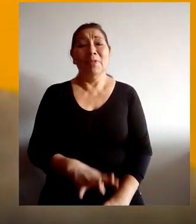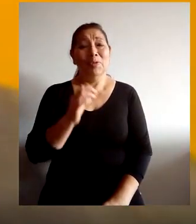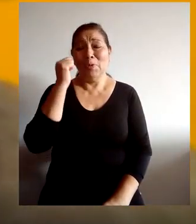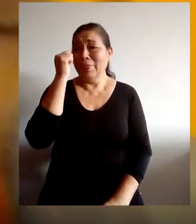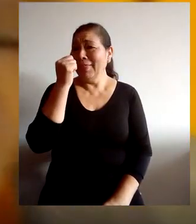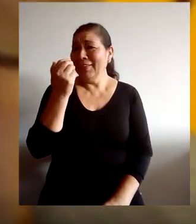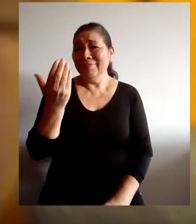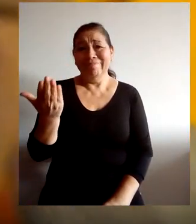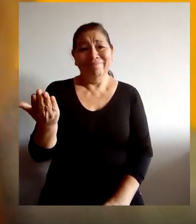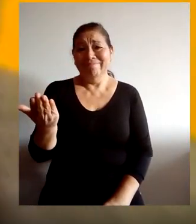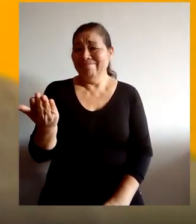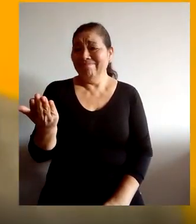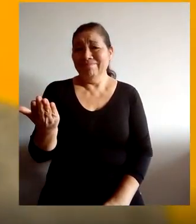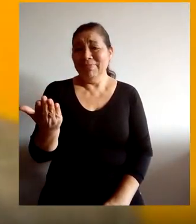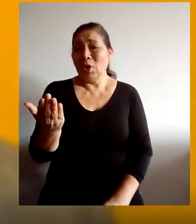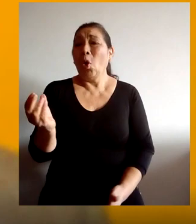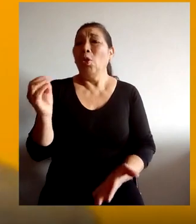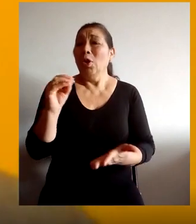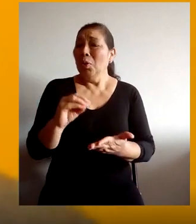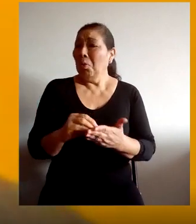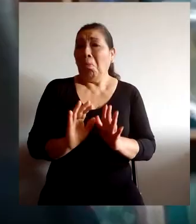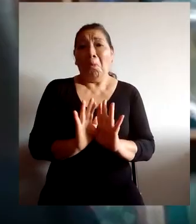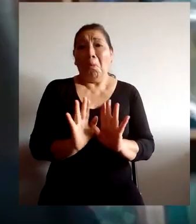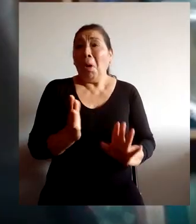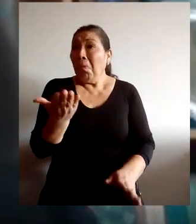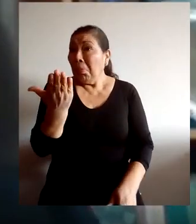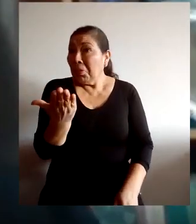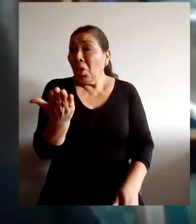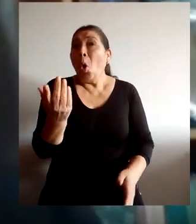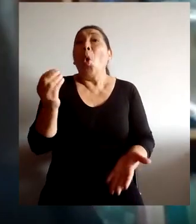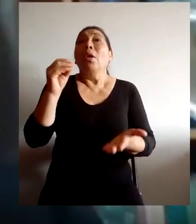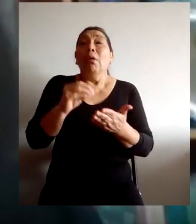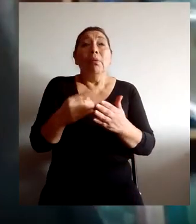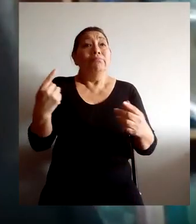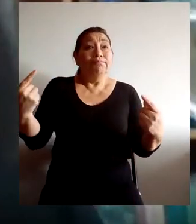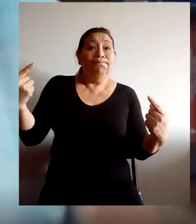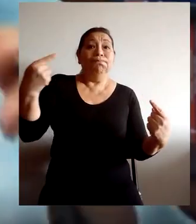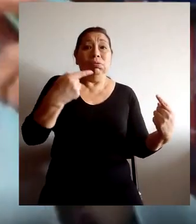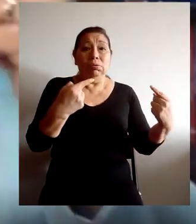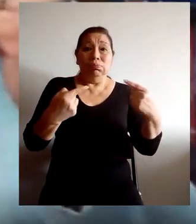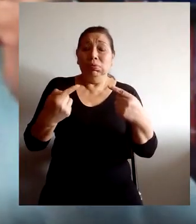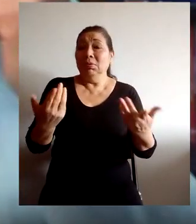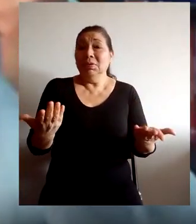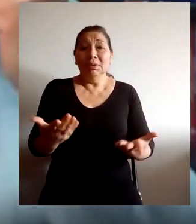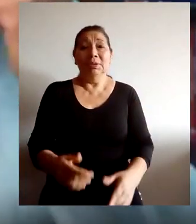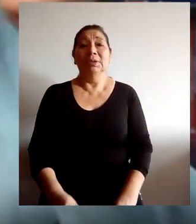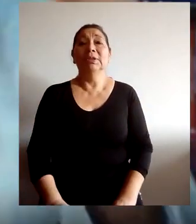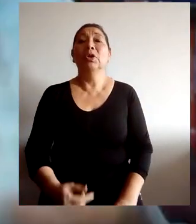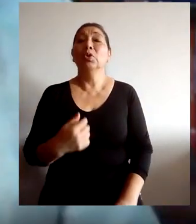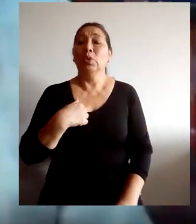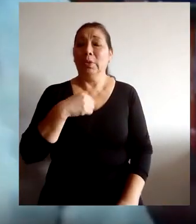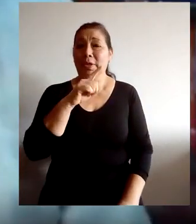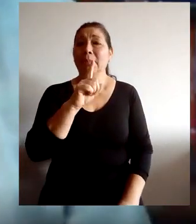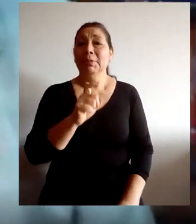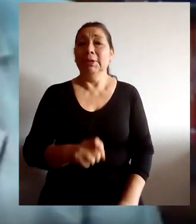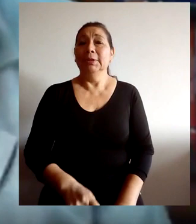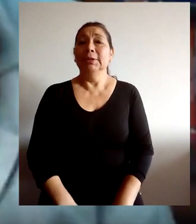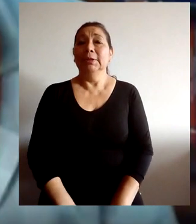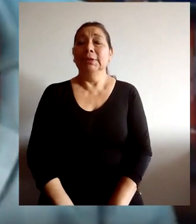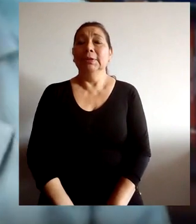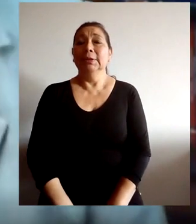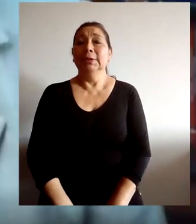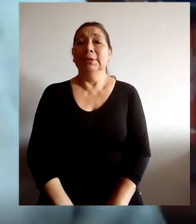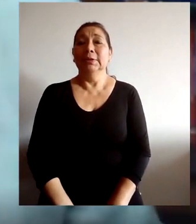entonces, no me voy a preguntar, señor presidente. La doctora Marianela. Sí, yo sí voy a preguntar. Precisamente